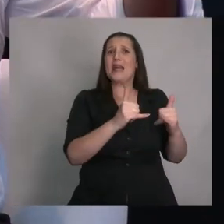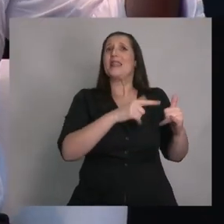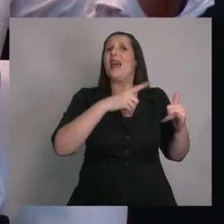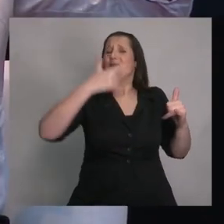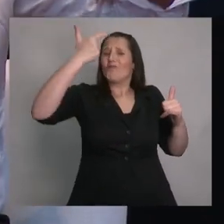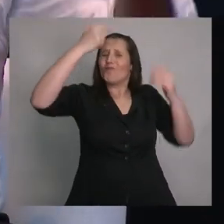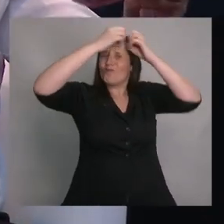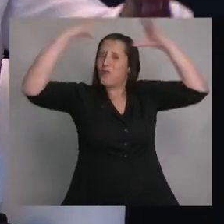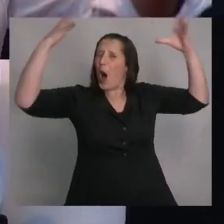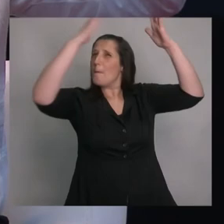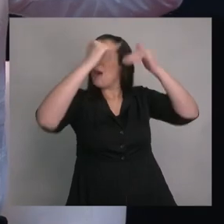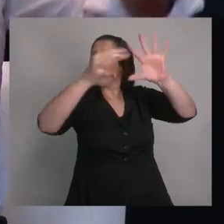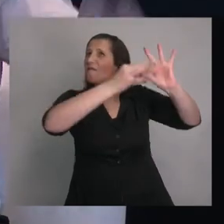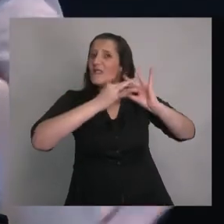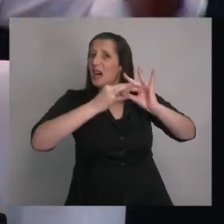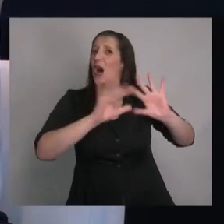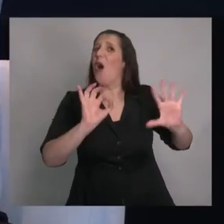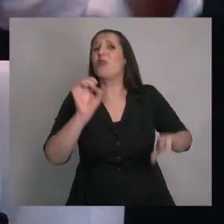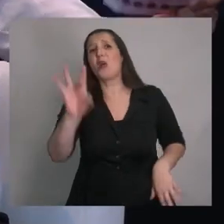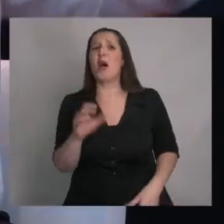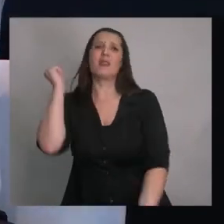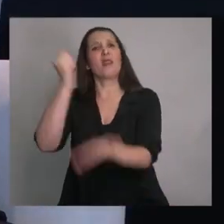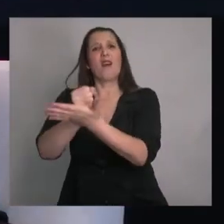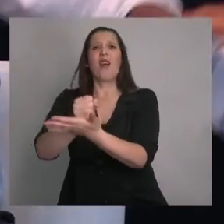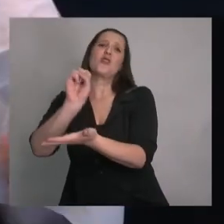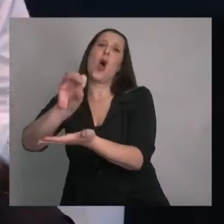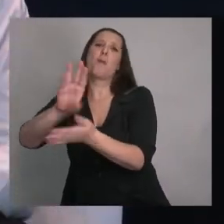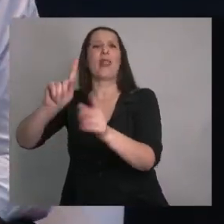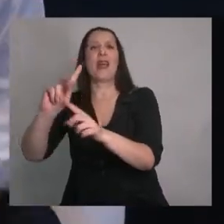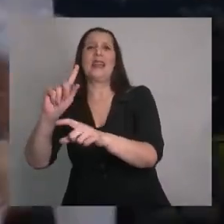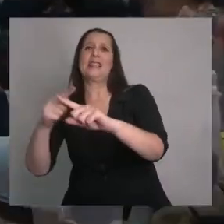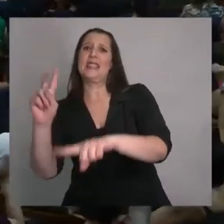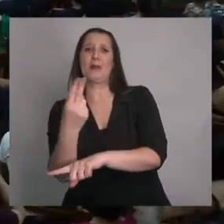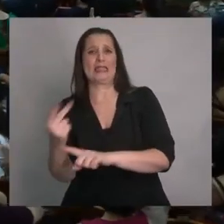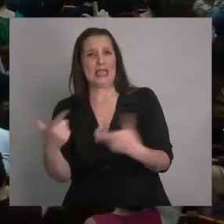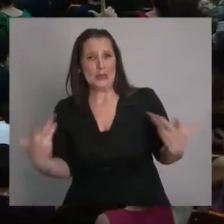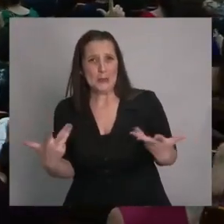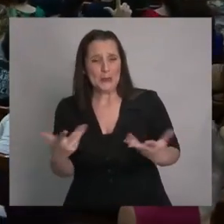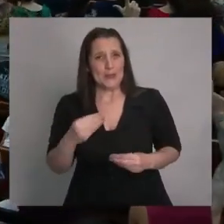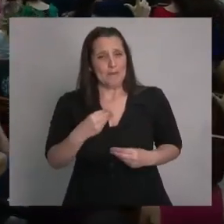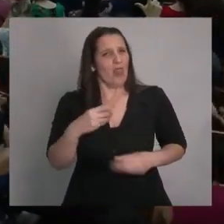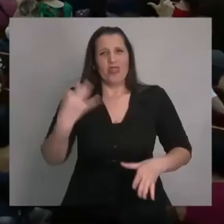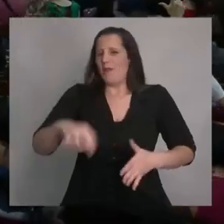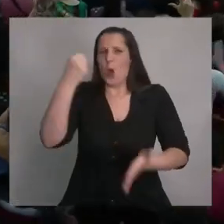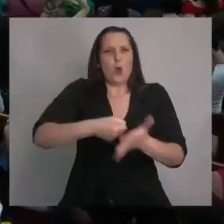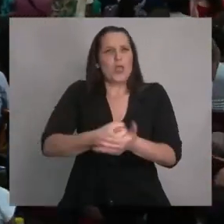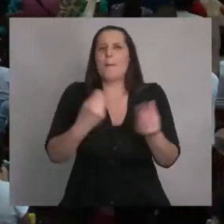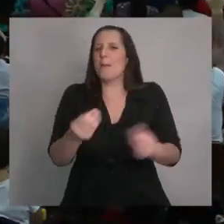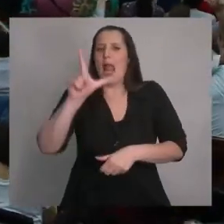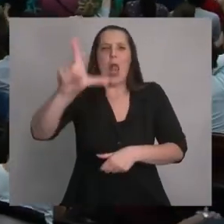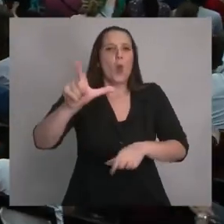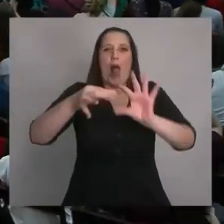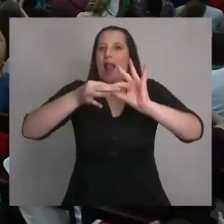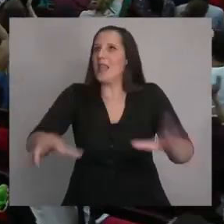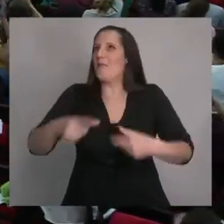luchar por la democracia pero está el derecho y por nula libre gracias a ustedes hasta luego lula libre